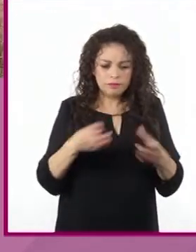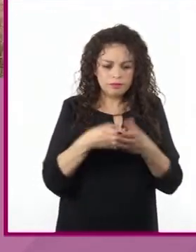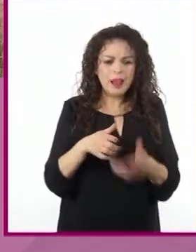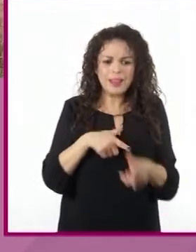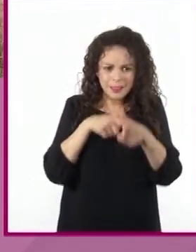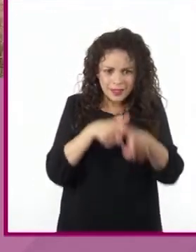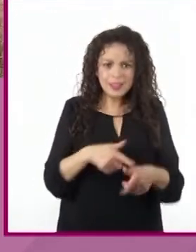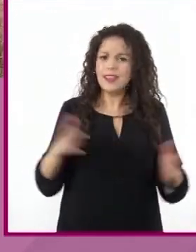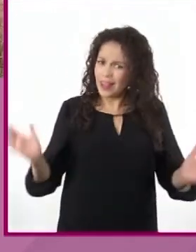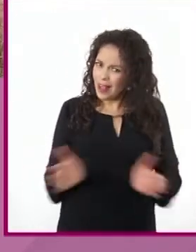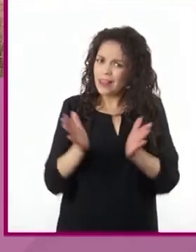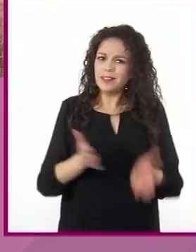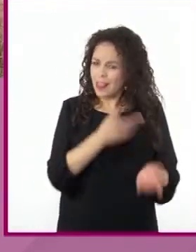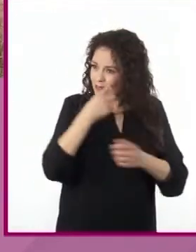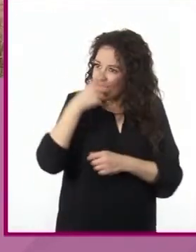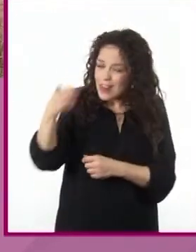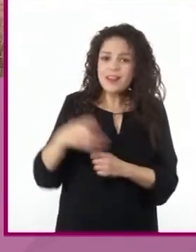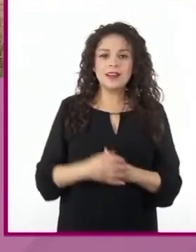decirles.